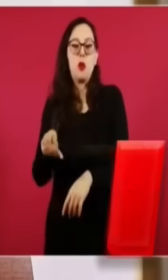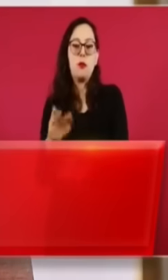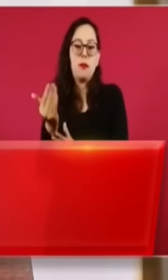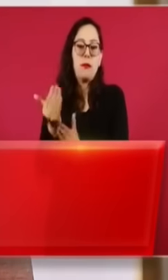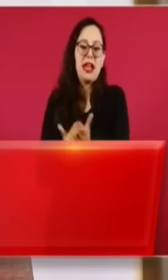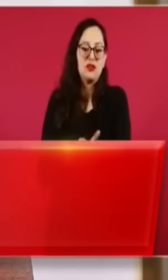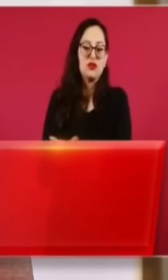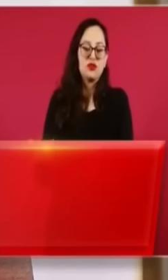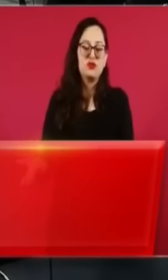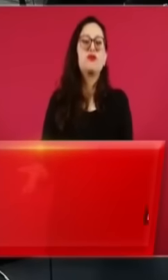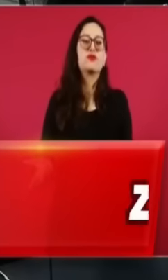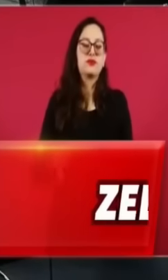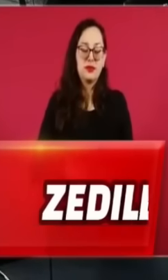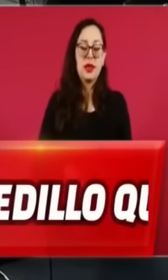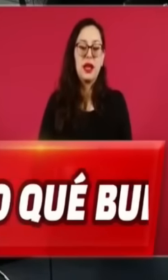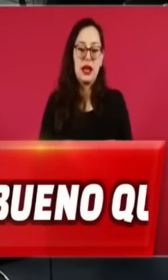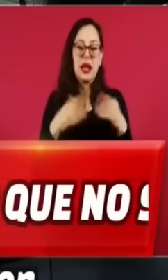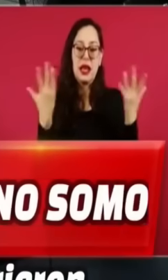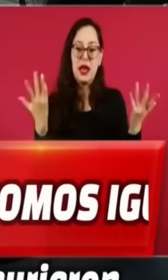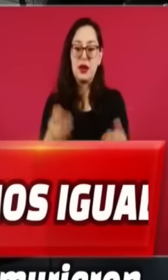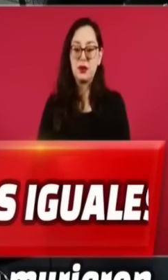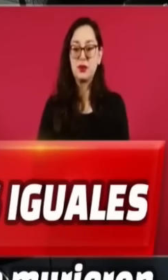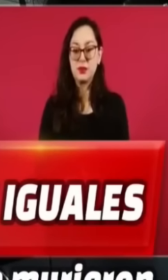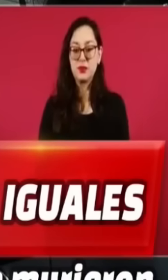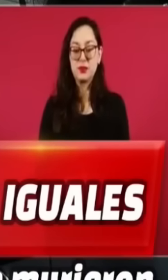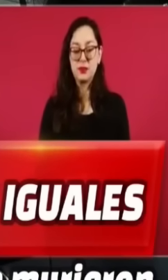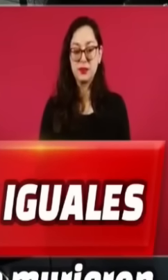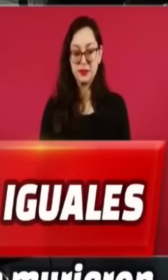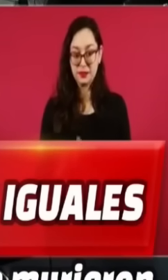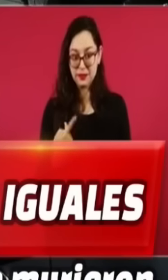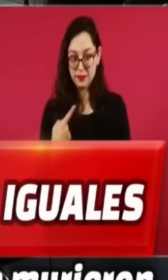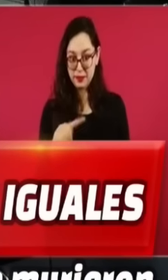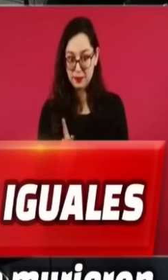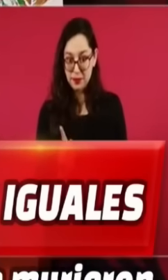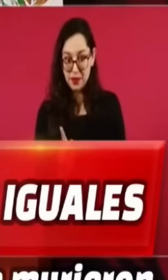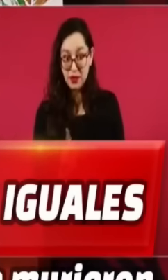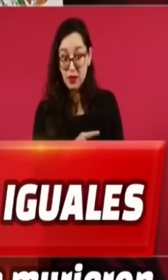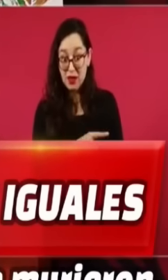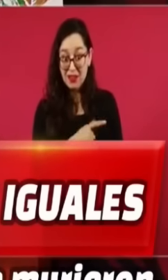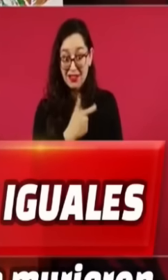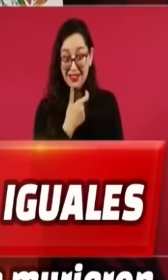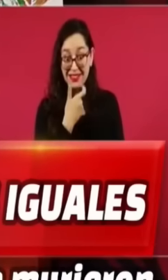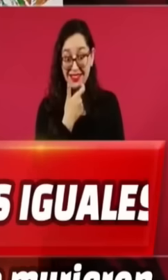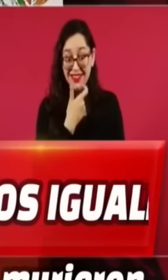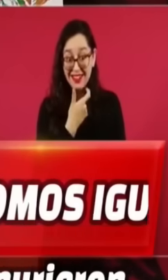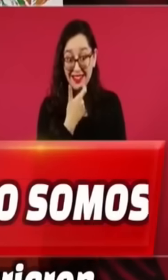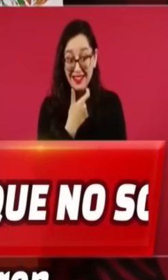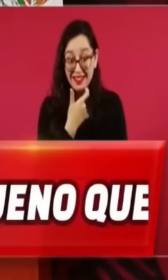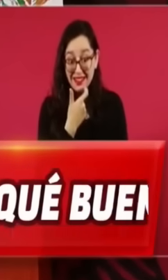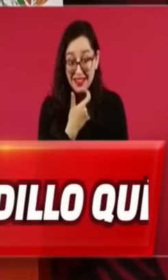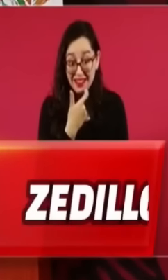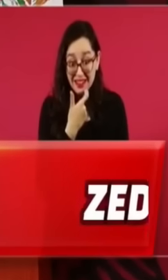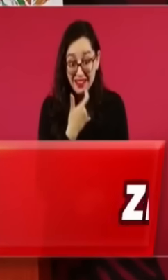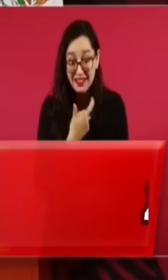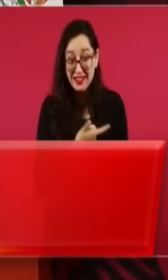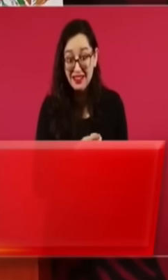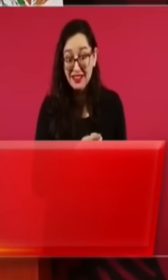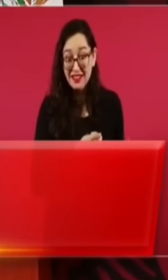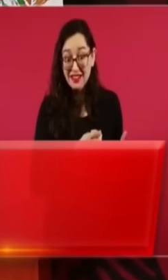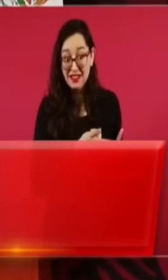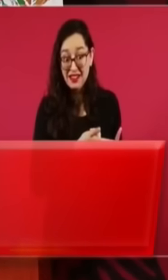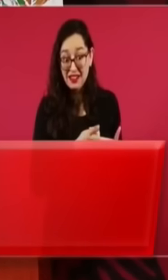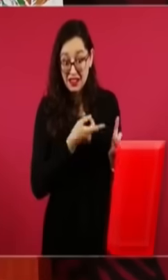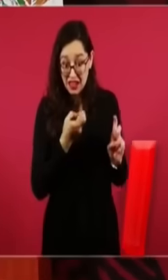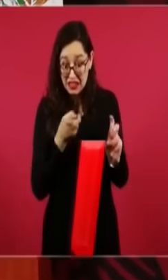pandemia. Bárbaro se dijo. Pero la risa burlona, sí,